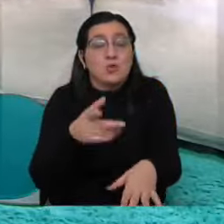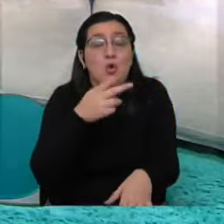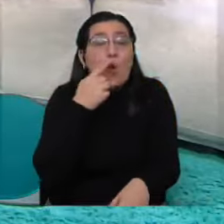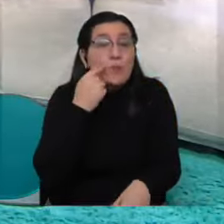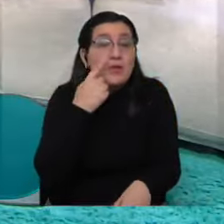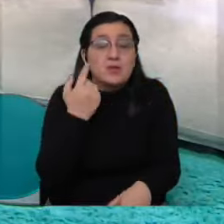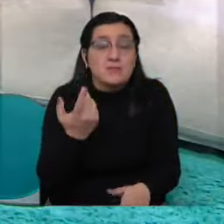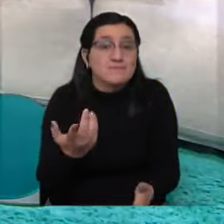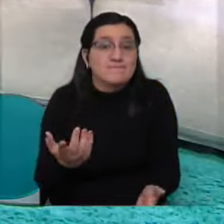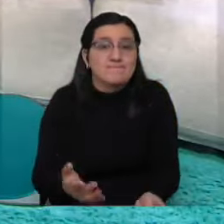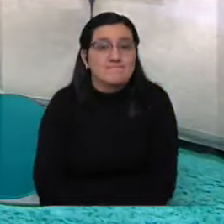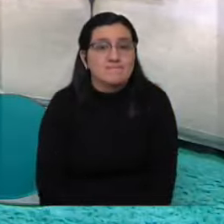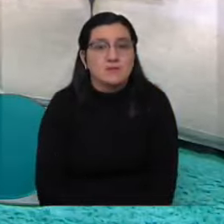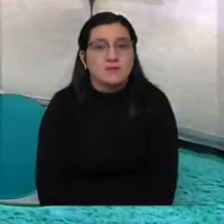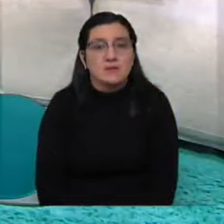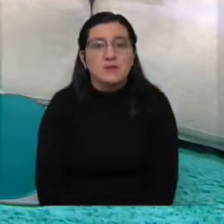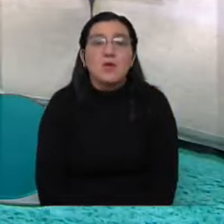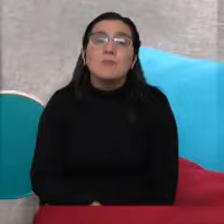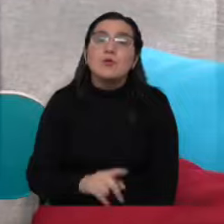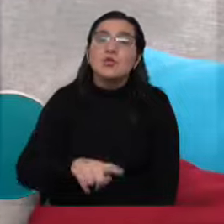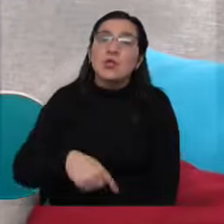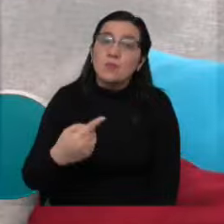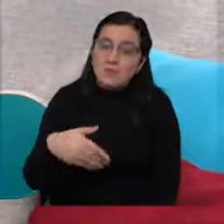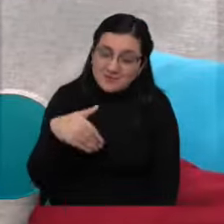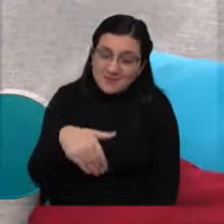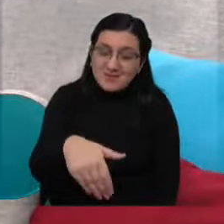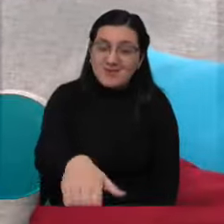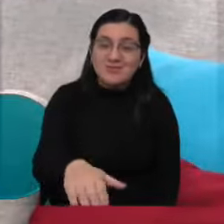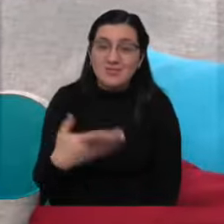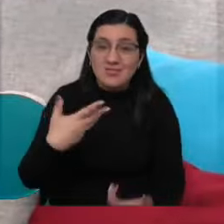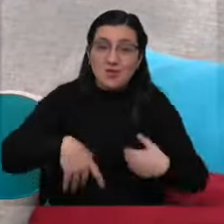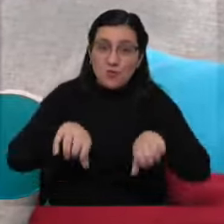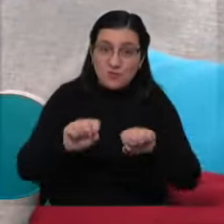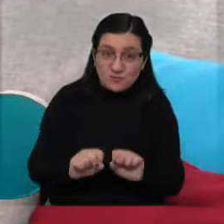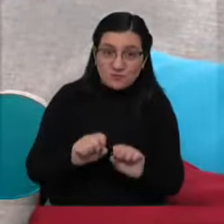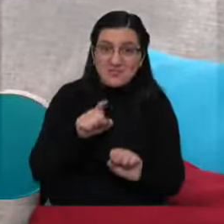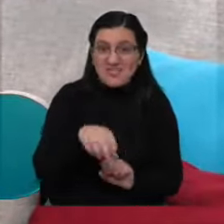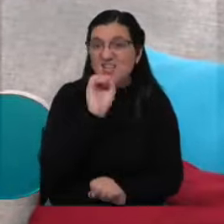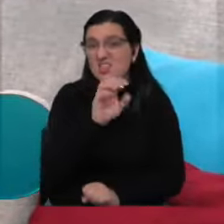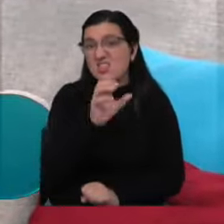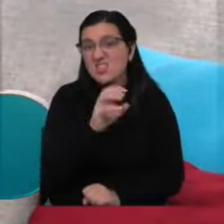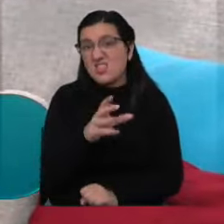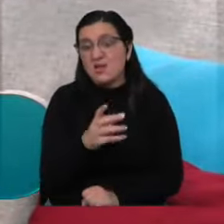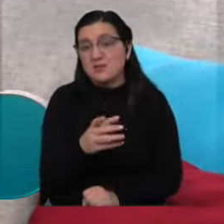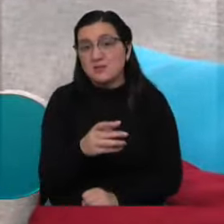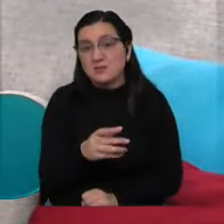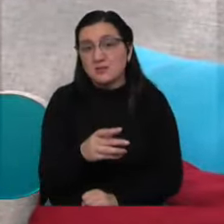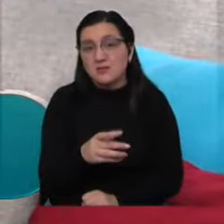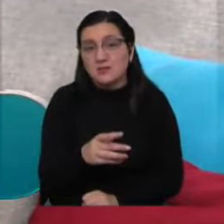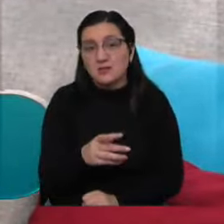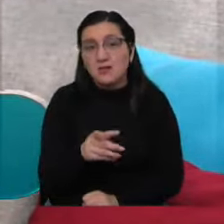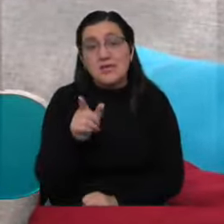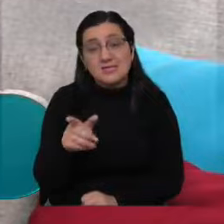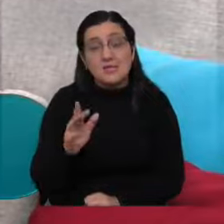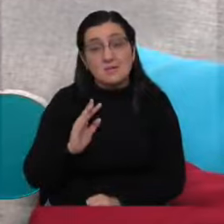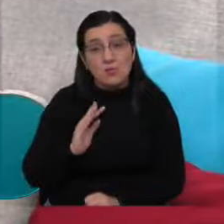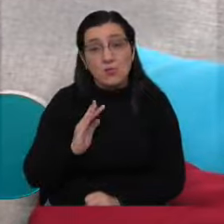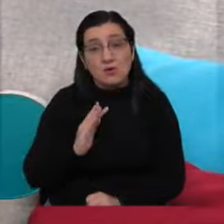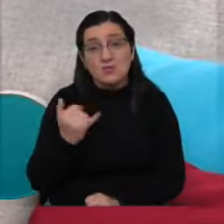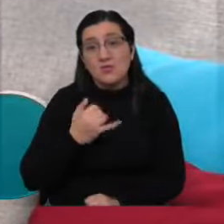que totalmente pero después con el tiempo vamos a descubrir que en realidad toda esta crítica que se le hace por todas estas cosas en el fondo esta mujer